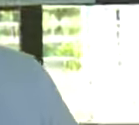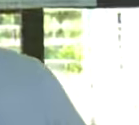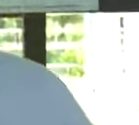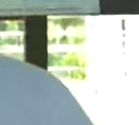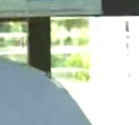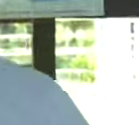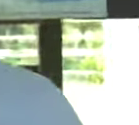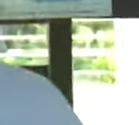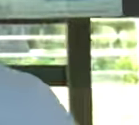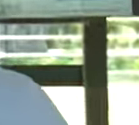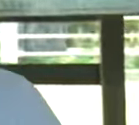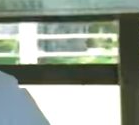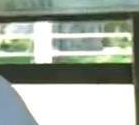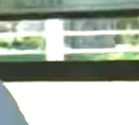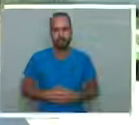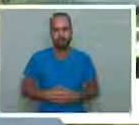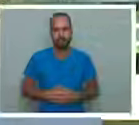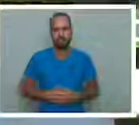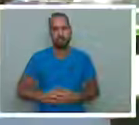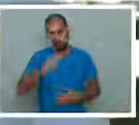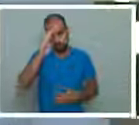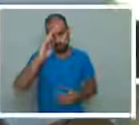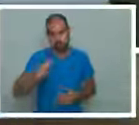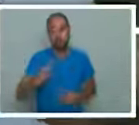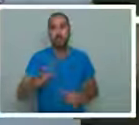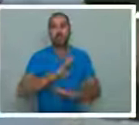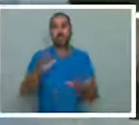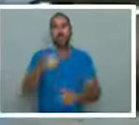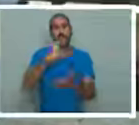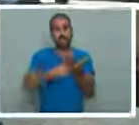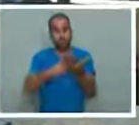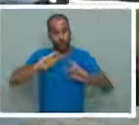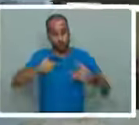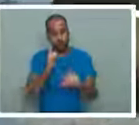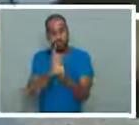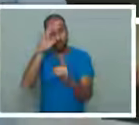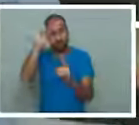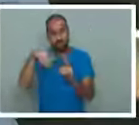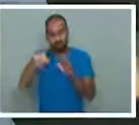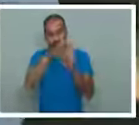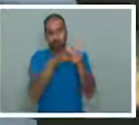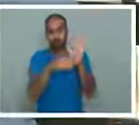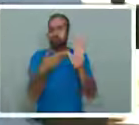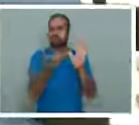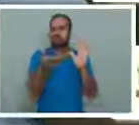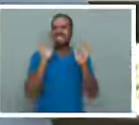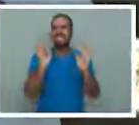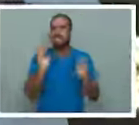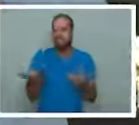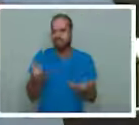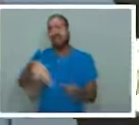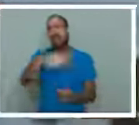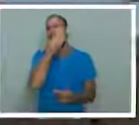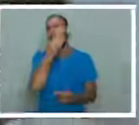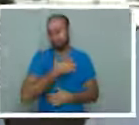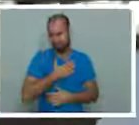hola amigos han pasado siete días y afortunadamente ya nos volvemos a encontrar en este programa que como siempre estará hecho a